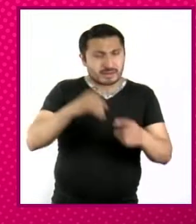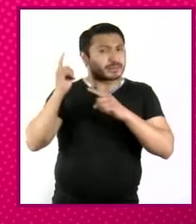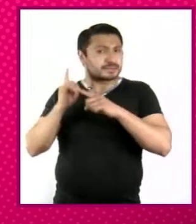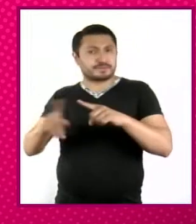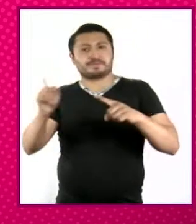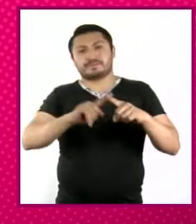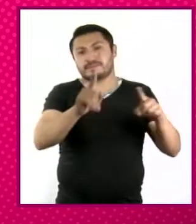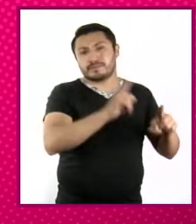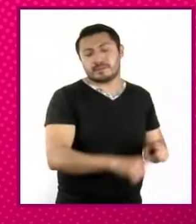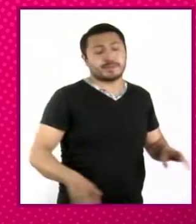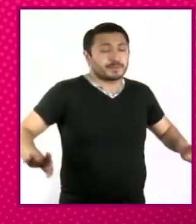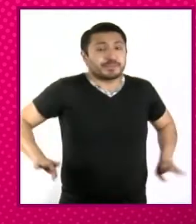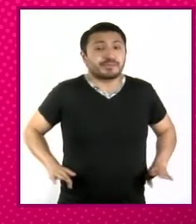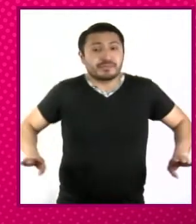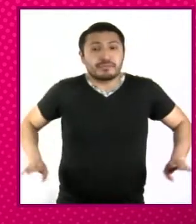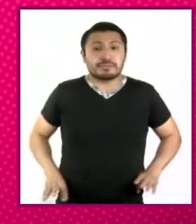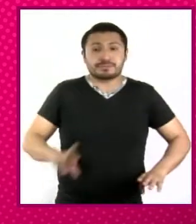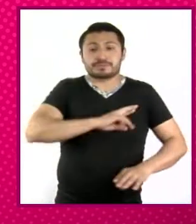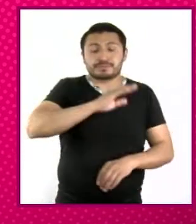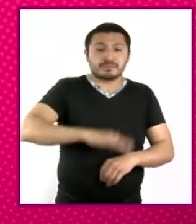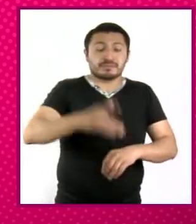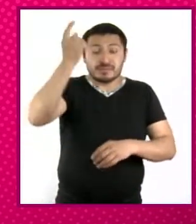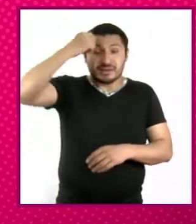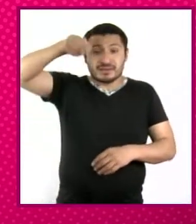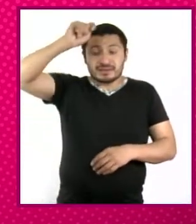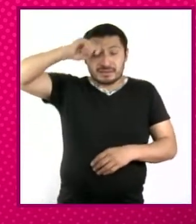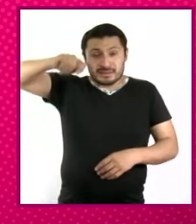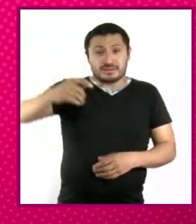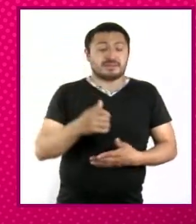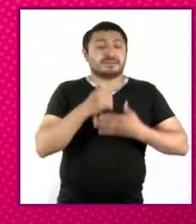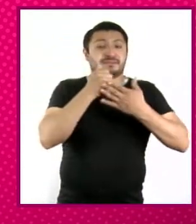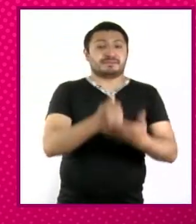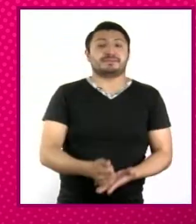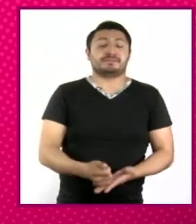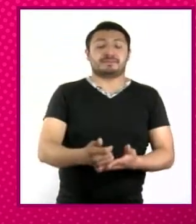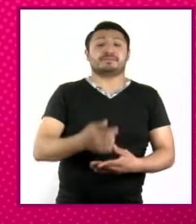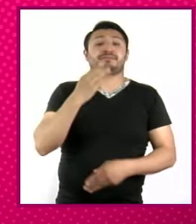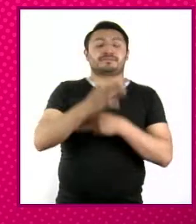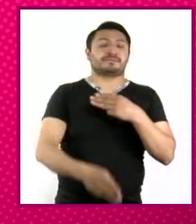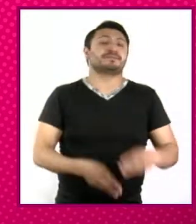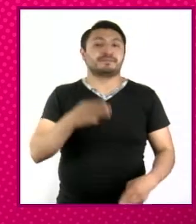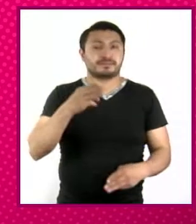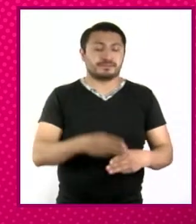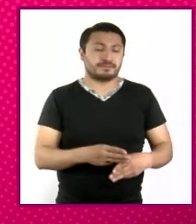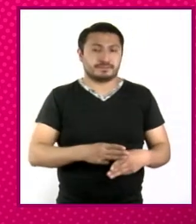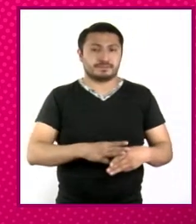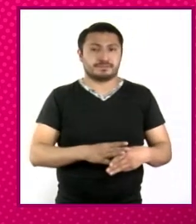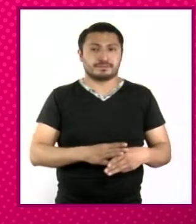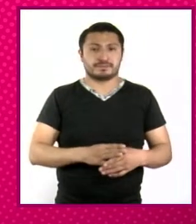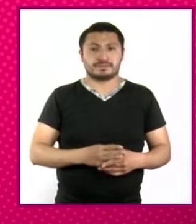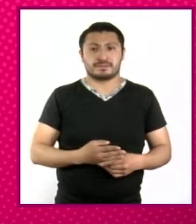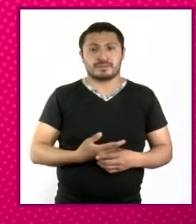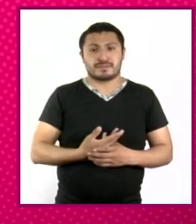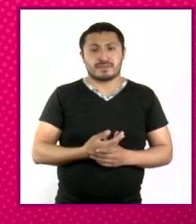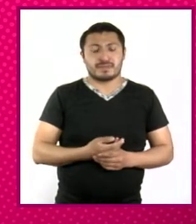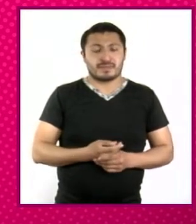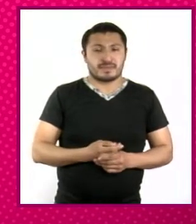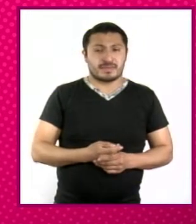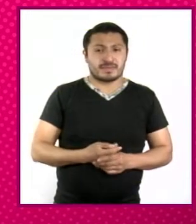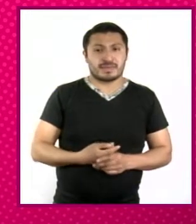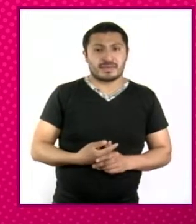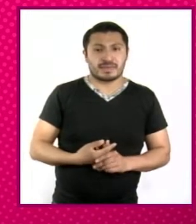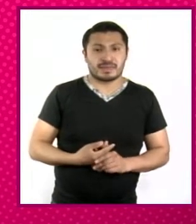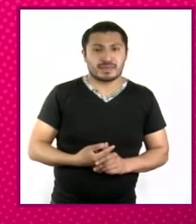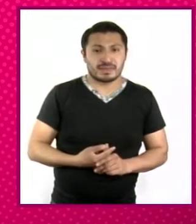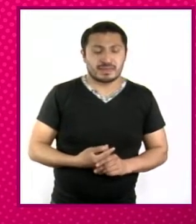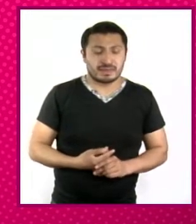distintos elementos, particularmente los tecnológicos, que permitían que el mundo, prácticamente ya no hubiera en el mundo